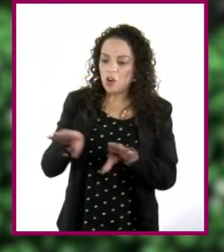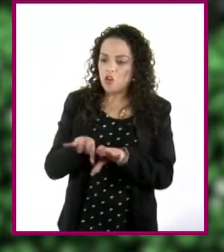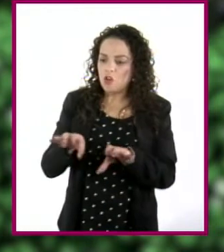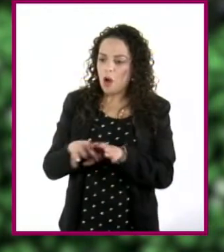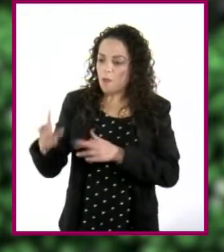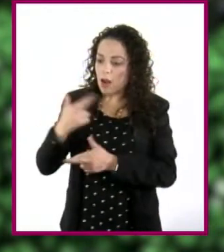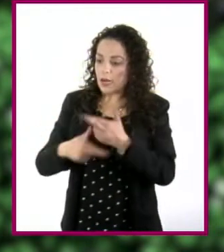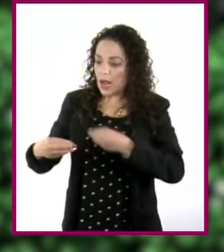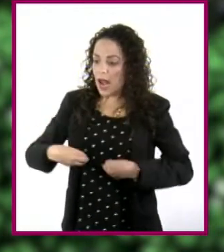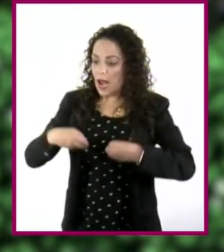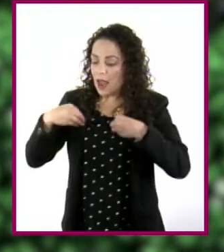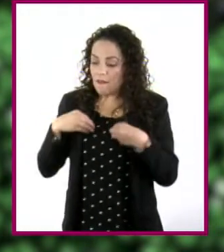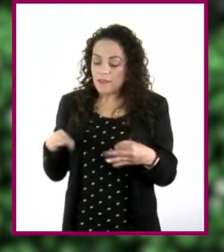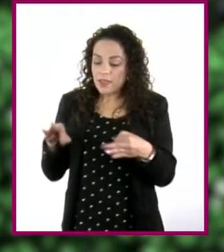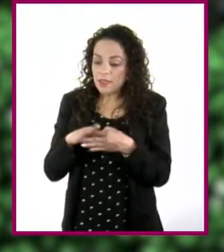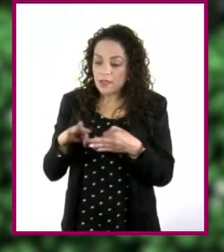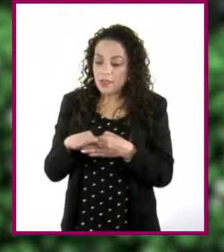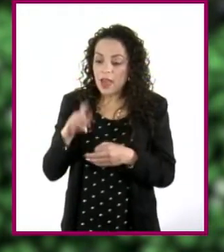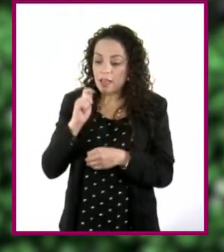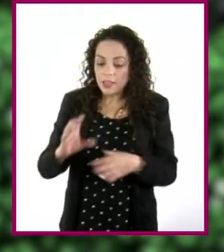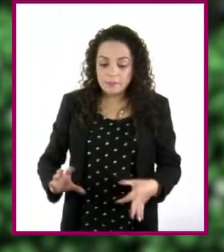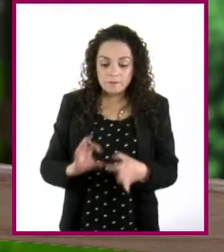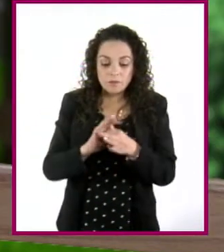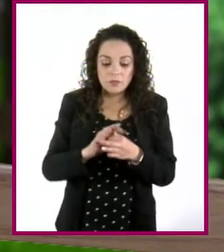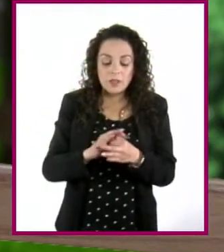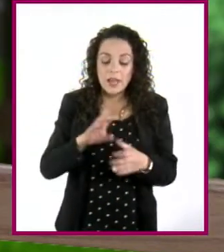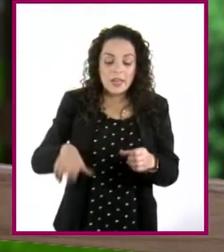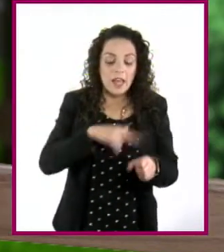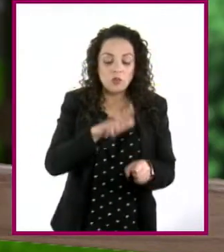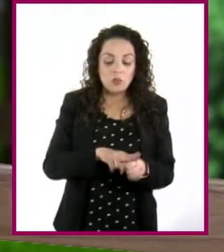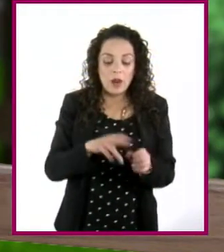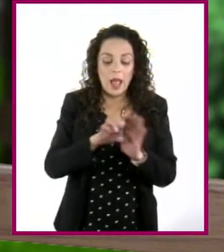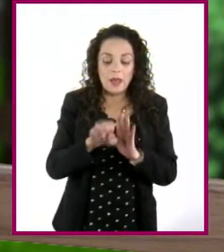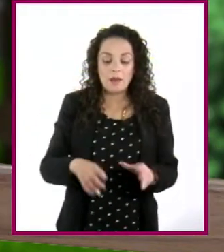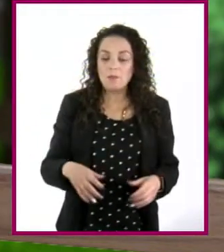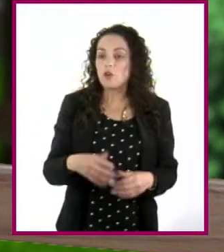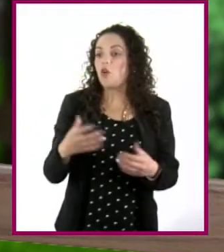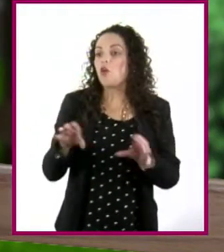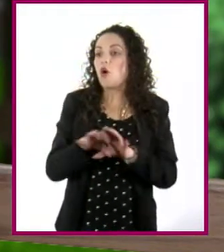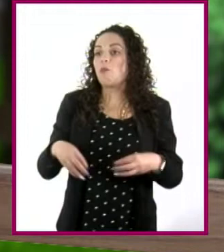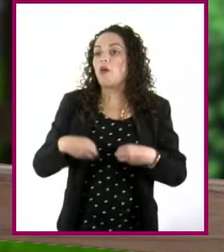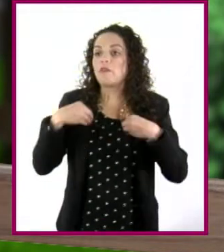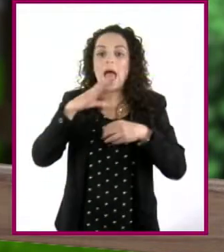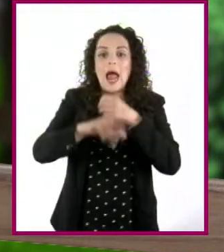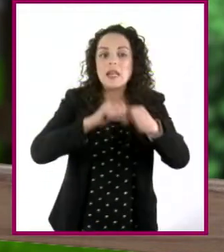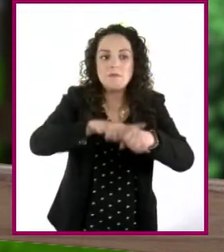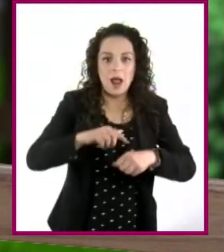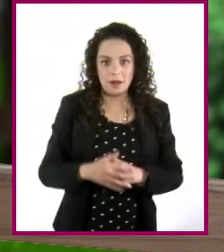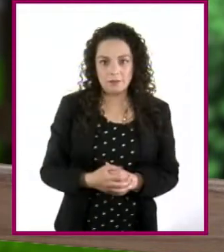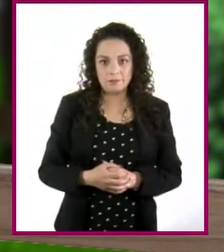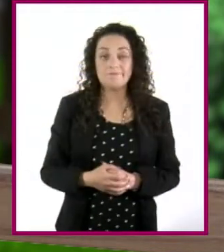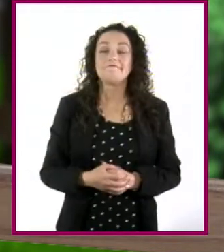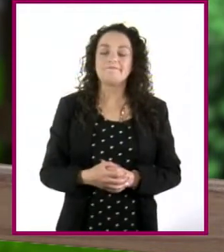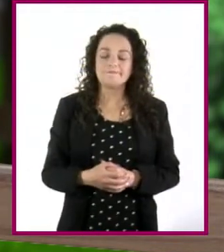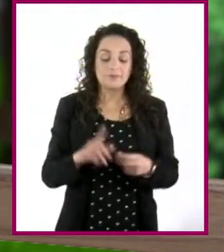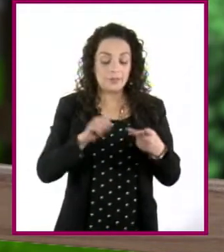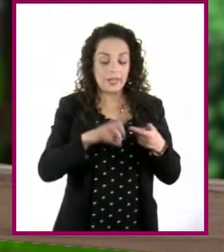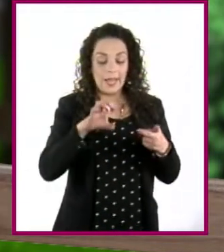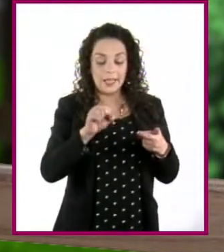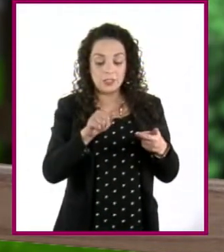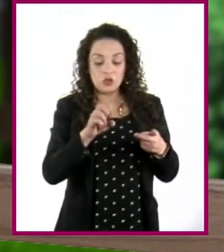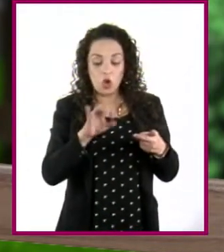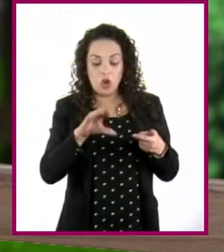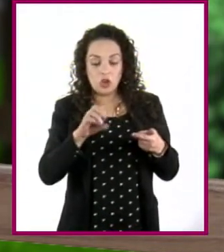más cercano al estado natural, en el que viven los animales. Ajá, y para los estoicos, el objetivo era más